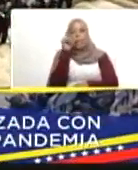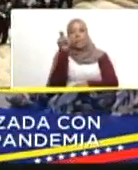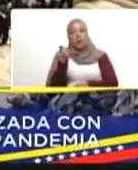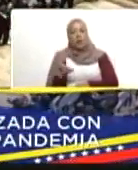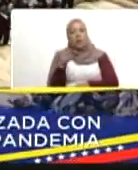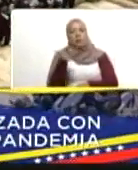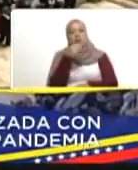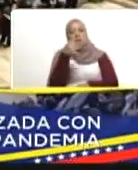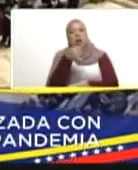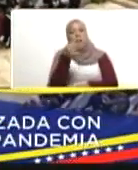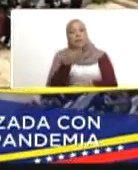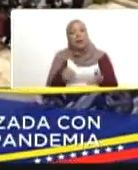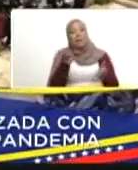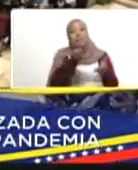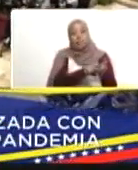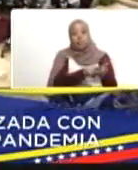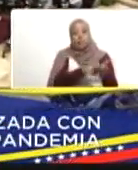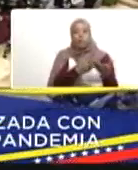araque